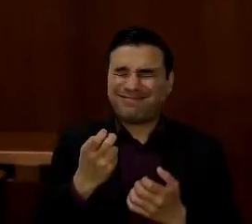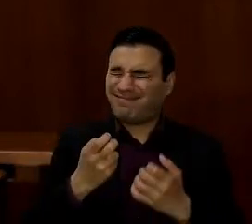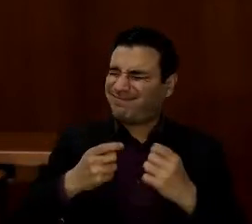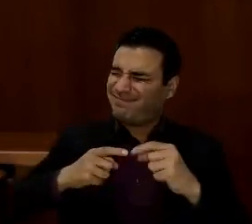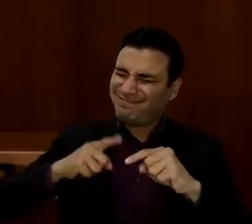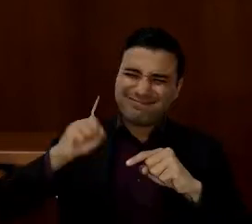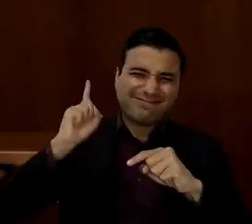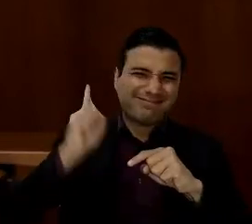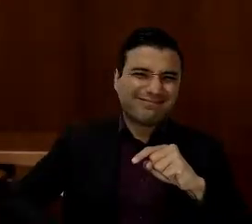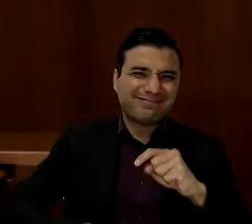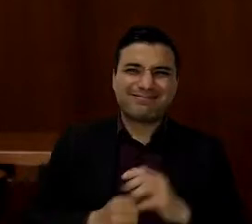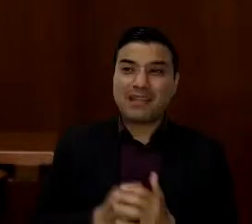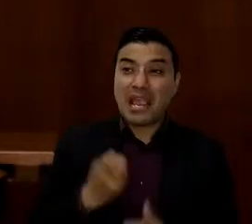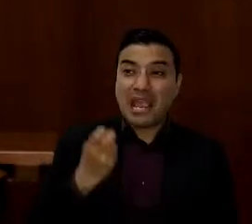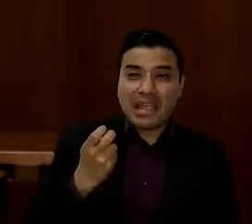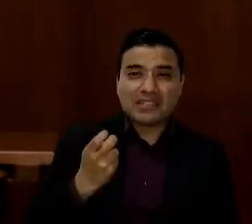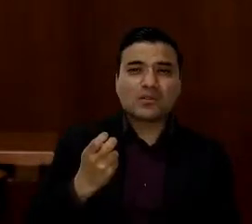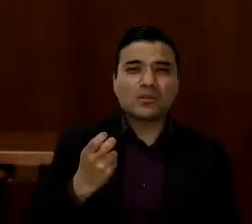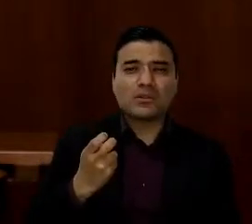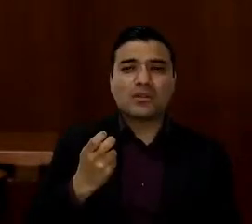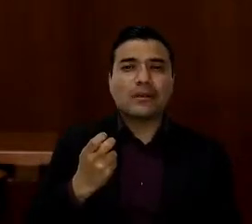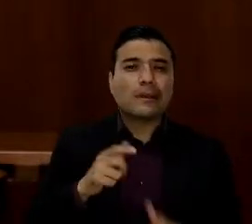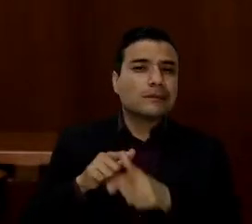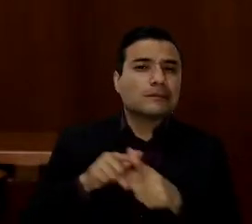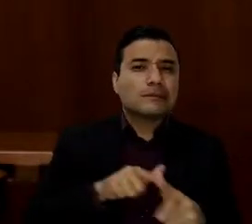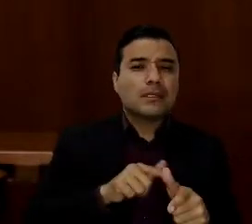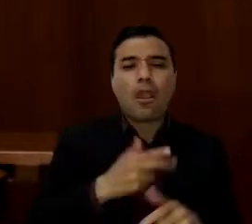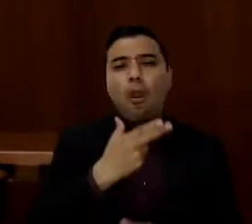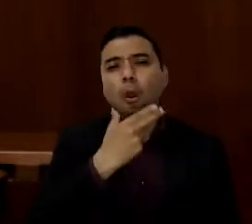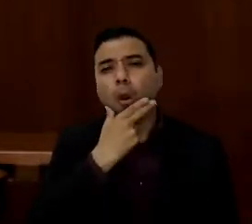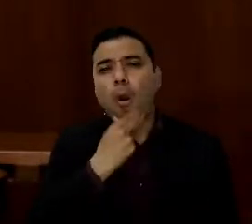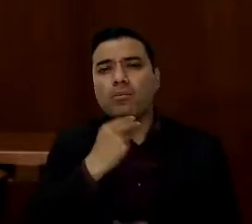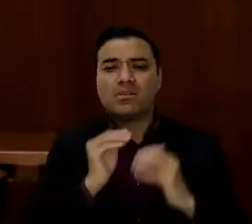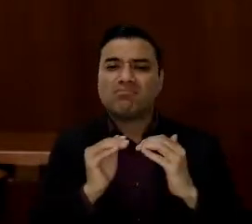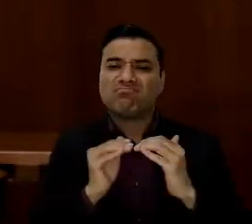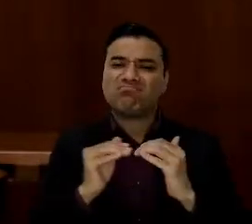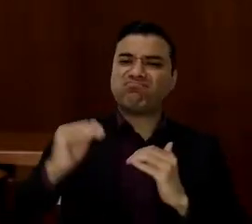fortaleciendo el patriarcado y el paternalismo